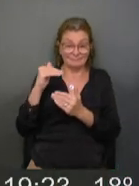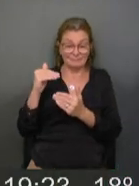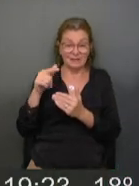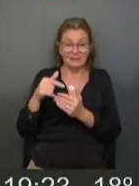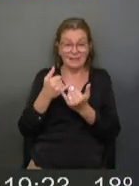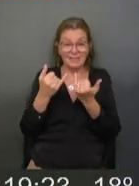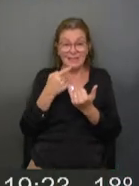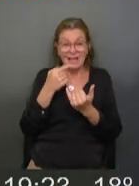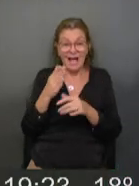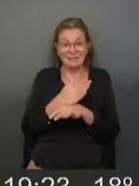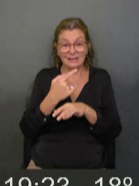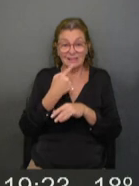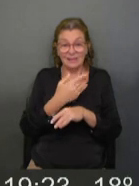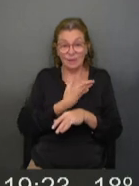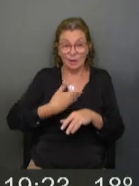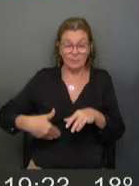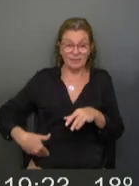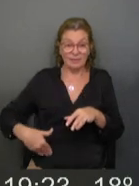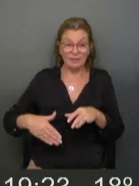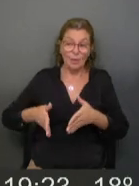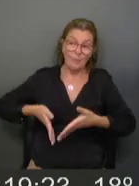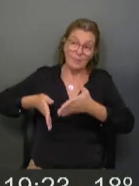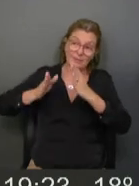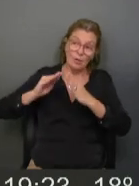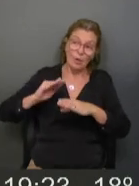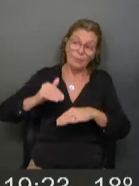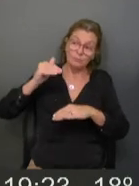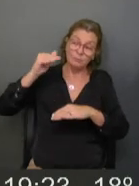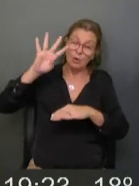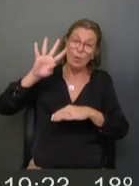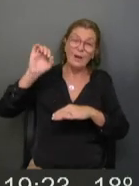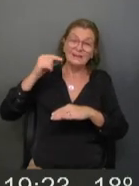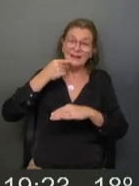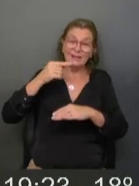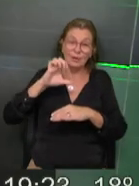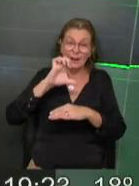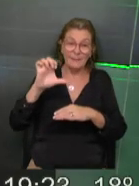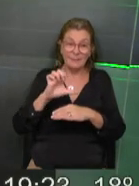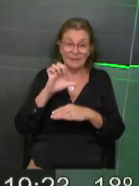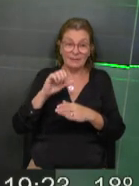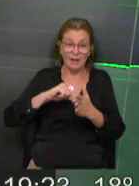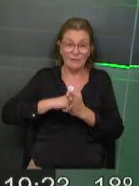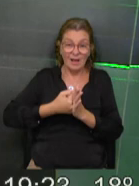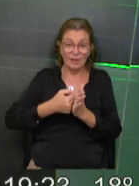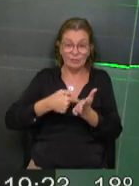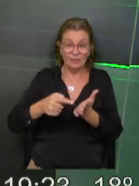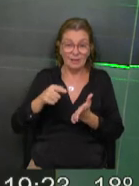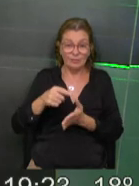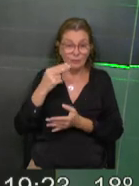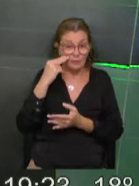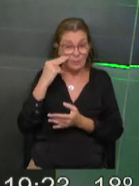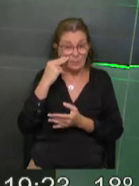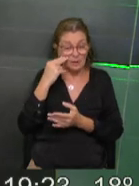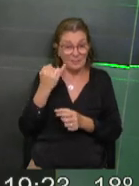sí. Días antes el presidente, en el piso 40, les había adelantado a los empresarios sí. Que el Banco Central iba a hacer lo que terminó haciendo. Eso fue un problema. Y eso es un